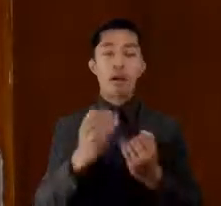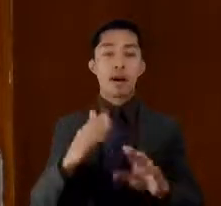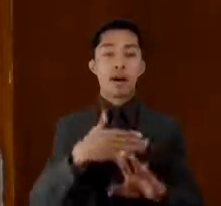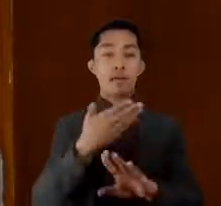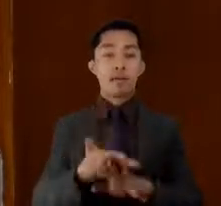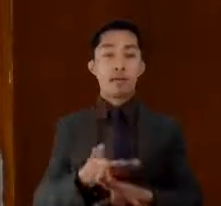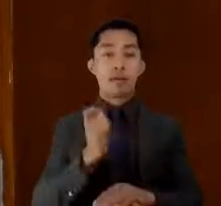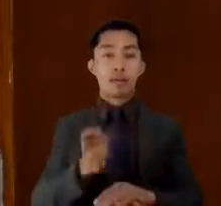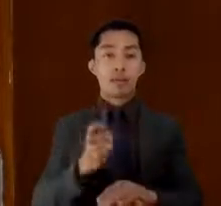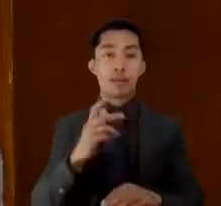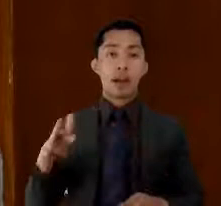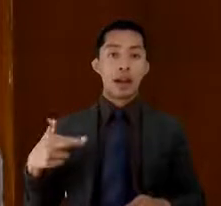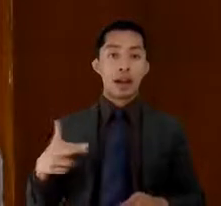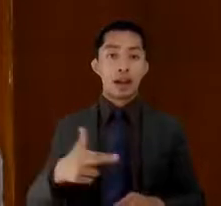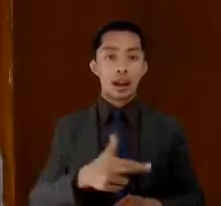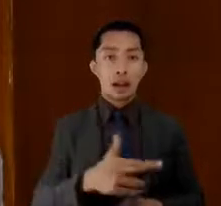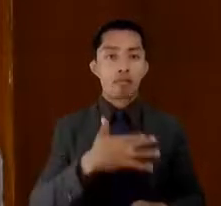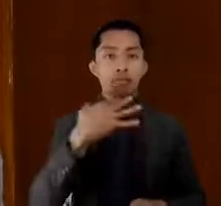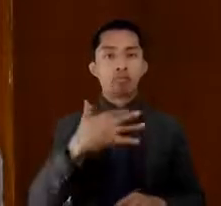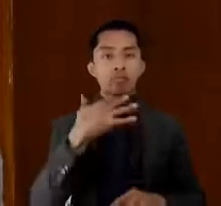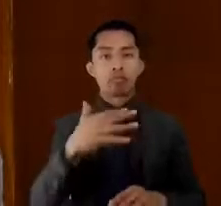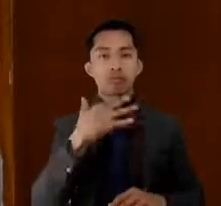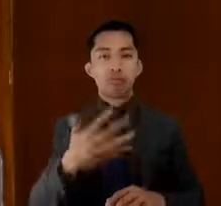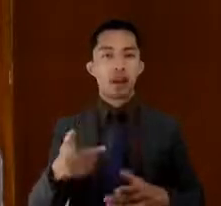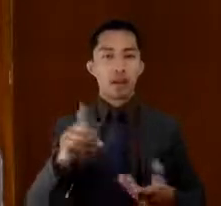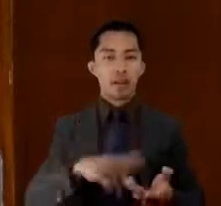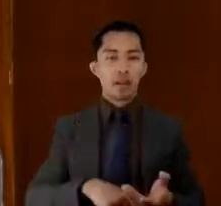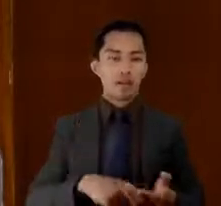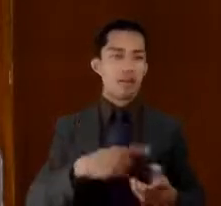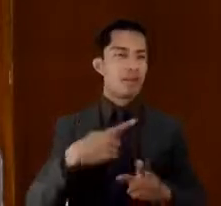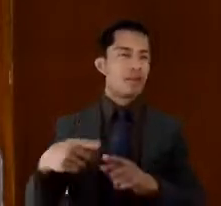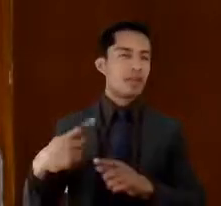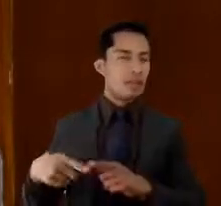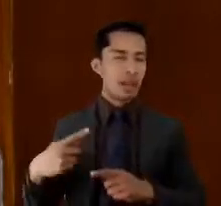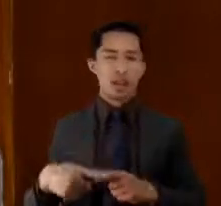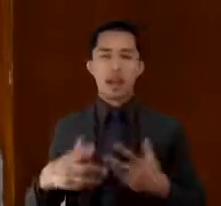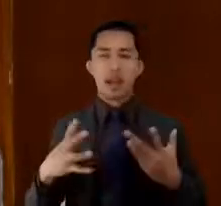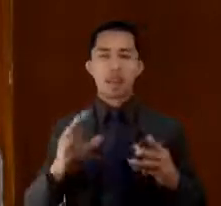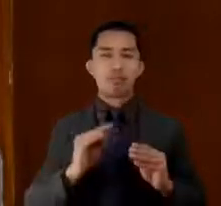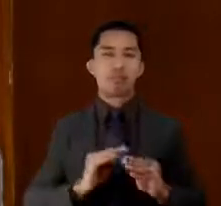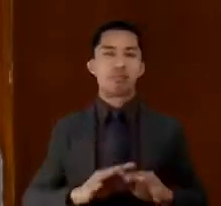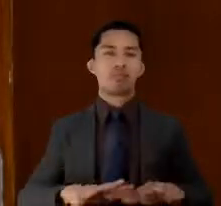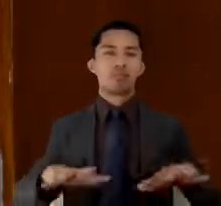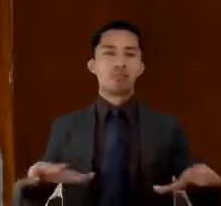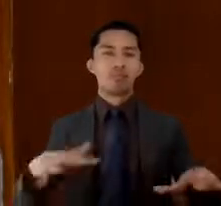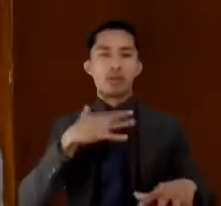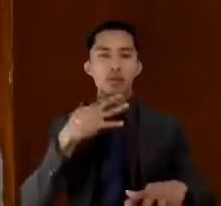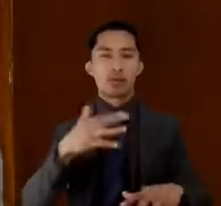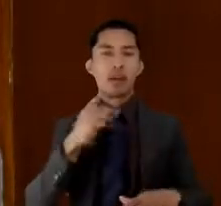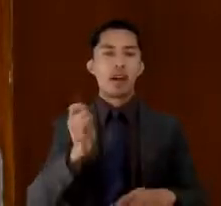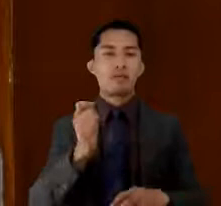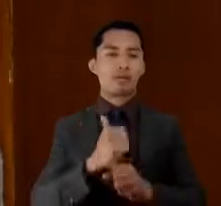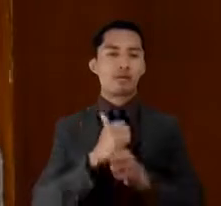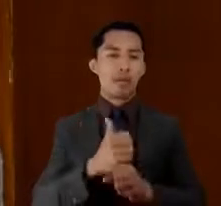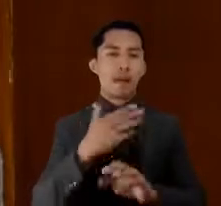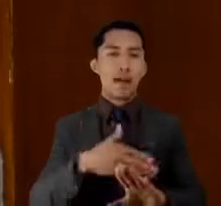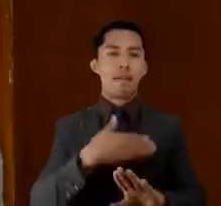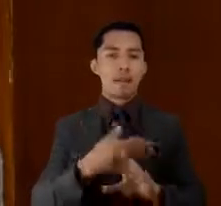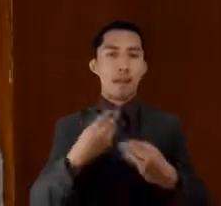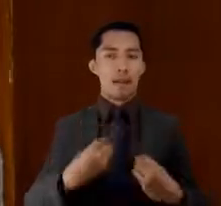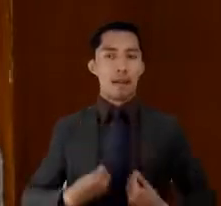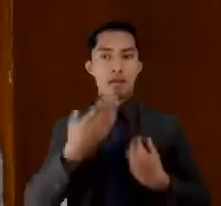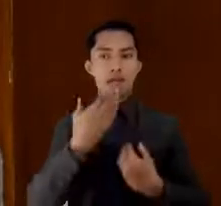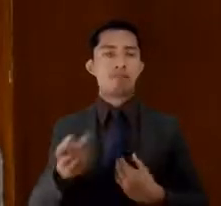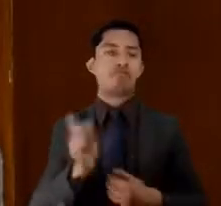los cauces de los ríos, termina por contaminar los mantos freáticos y termina por afectar, en definitiva, la calidad de vida